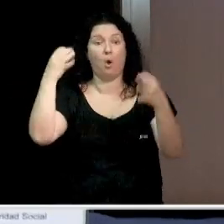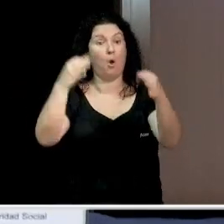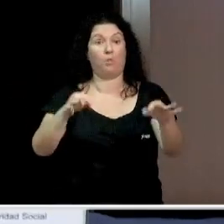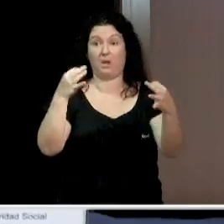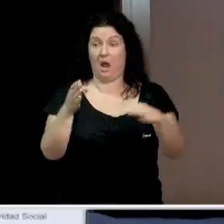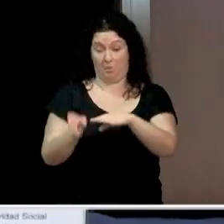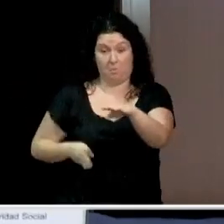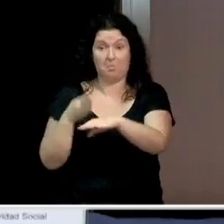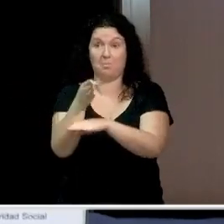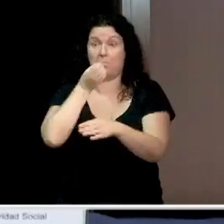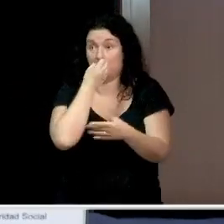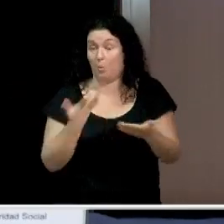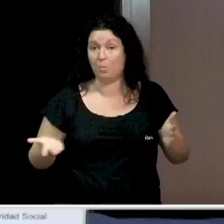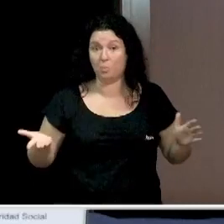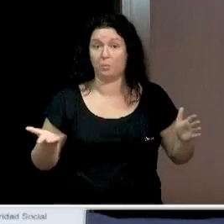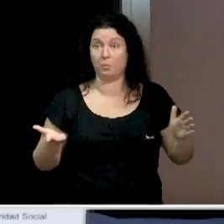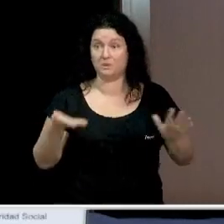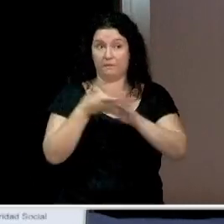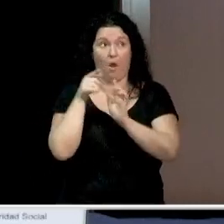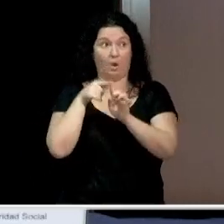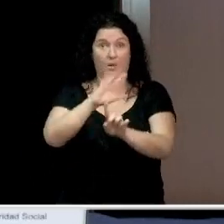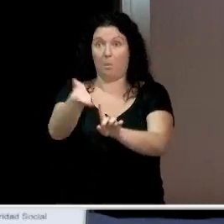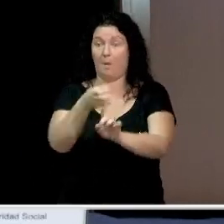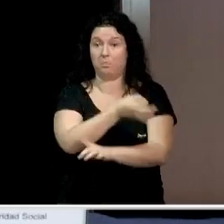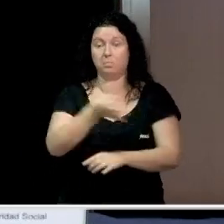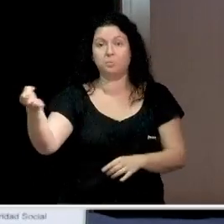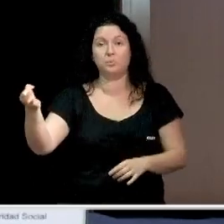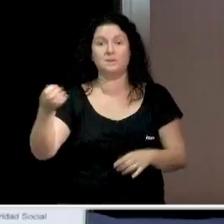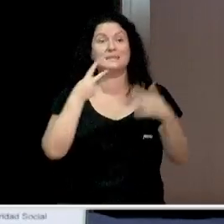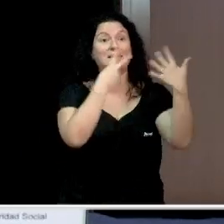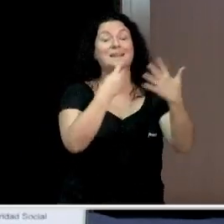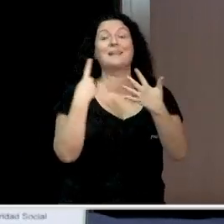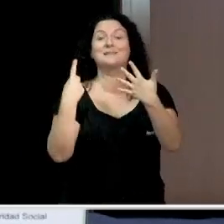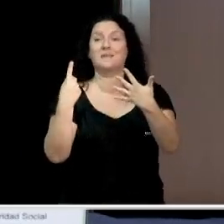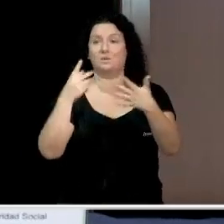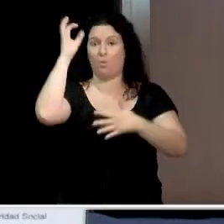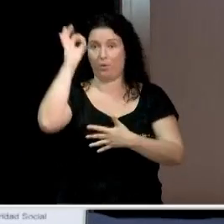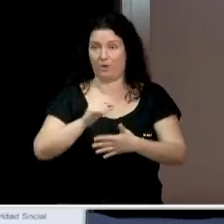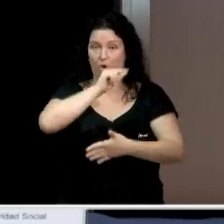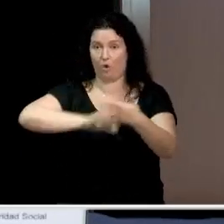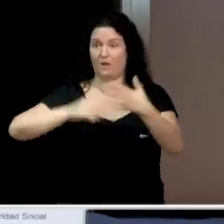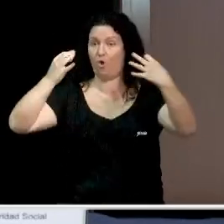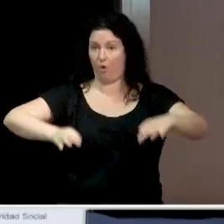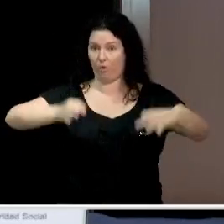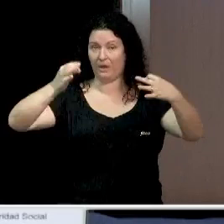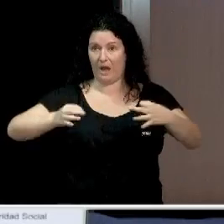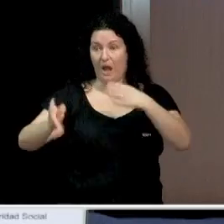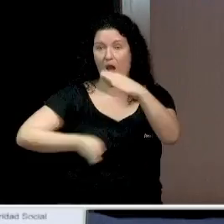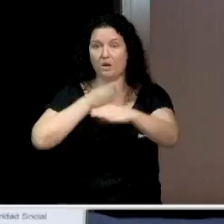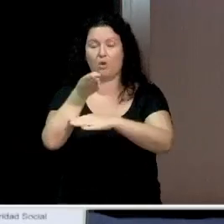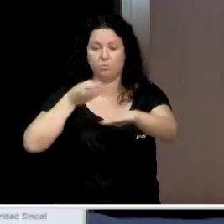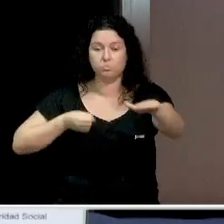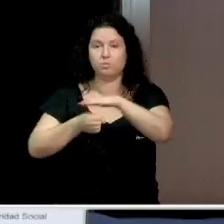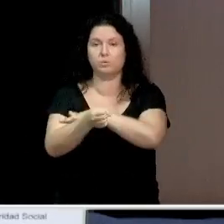muy bien porque de eso se trata. Aunque, insisto, el 76% de los contratos fueron para mercado de trabajo ordinario,